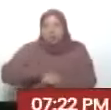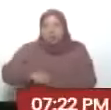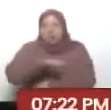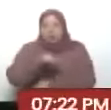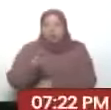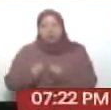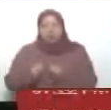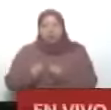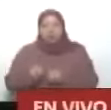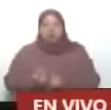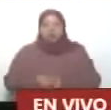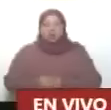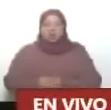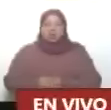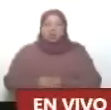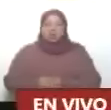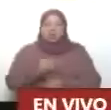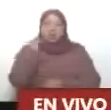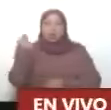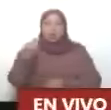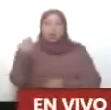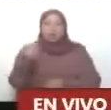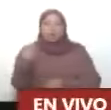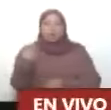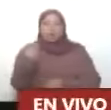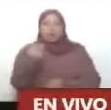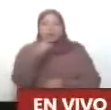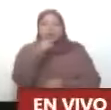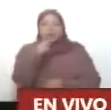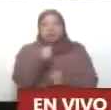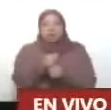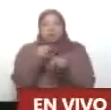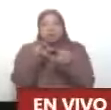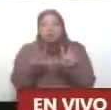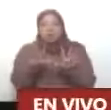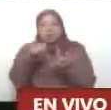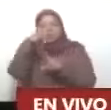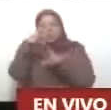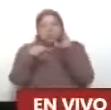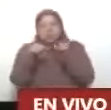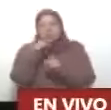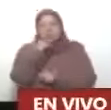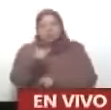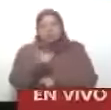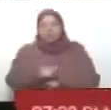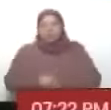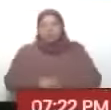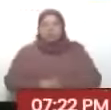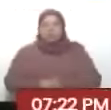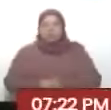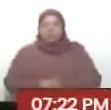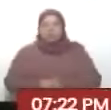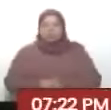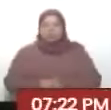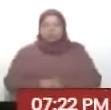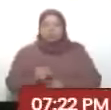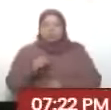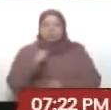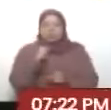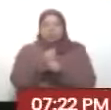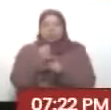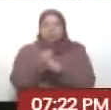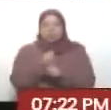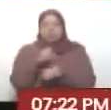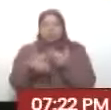Miranda. Tuvimos con la juventud y me entregaron las 8 estrellas. La juventud deportista,